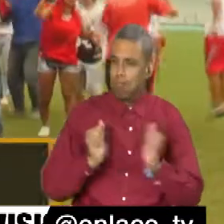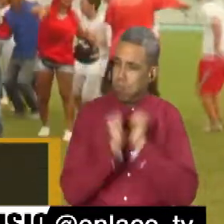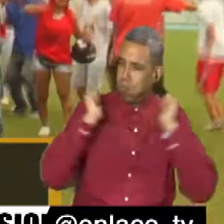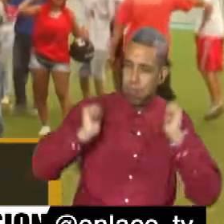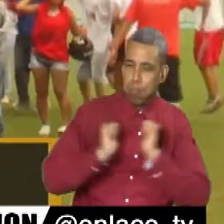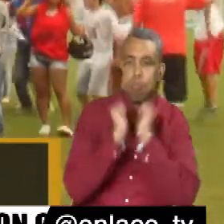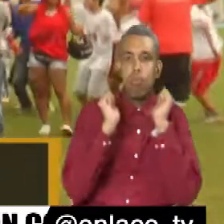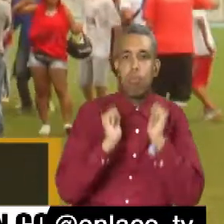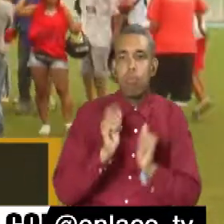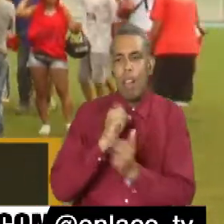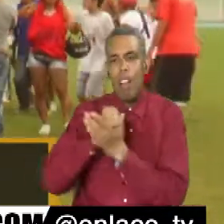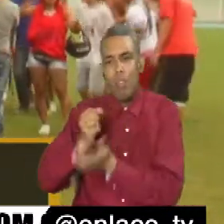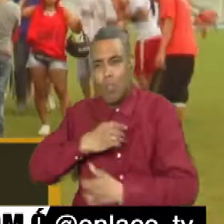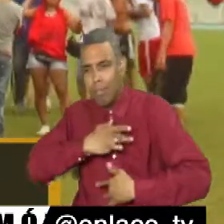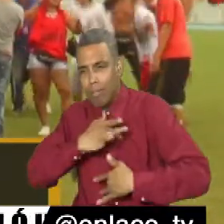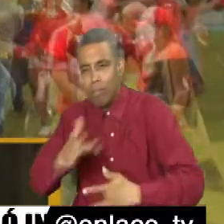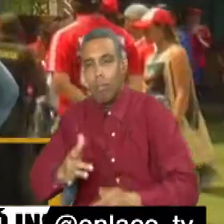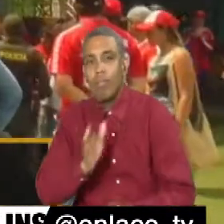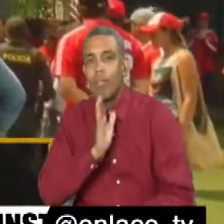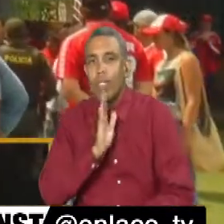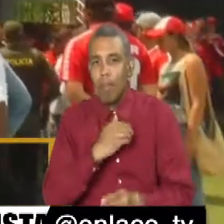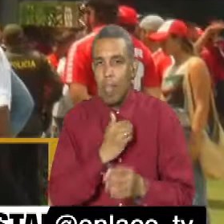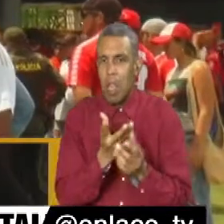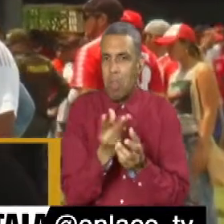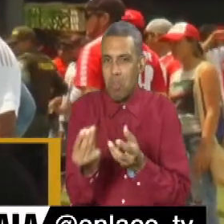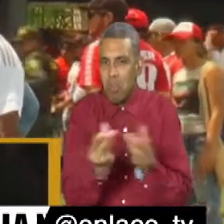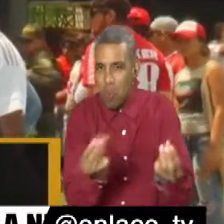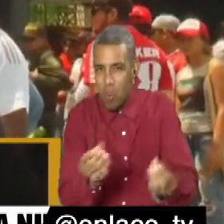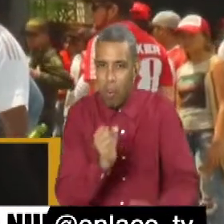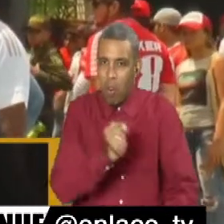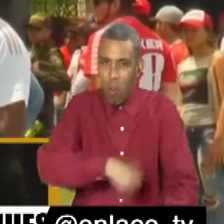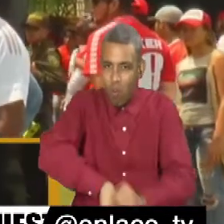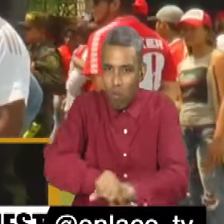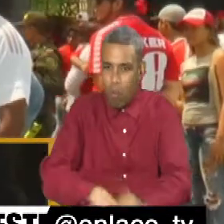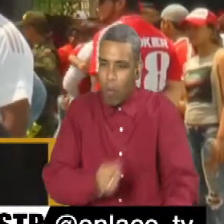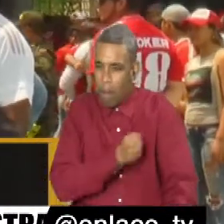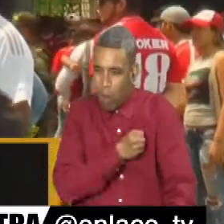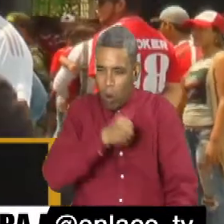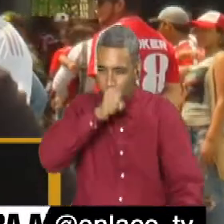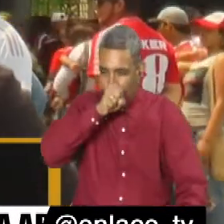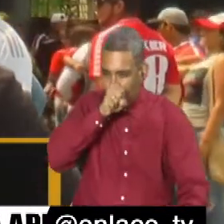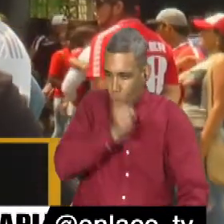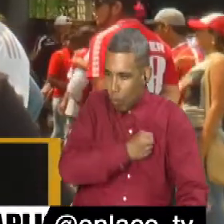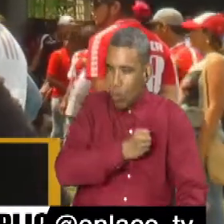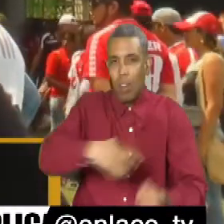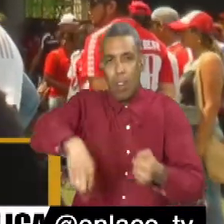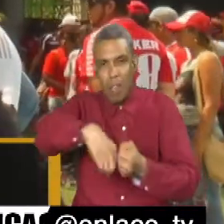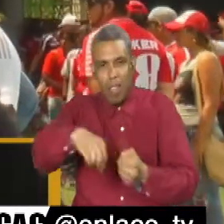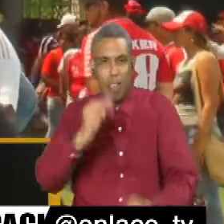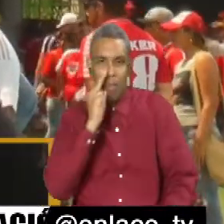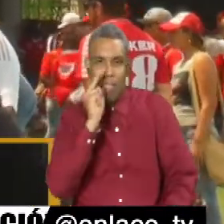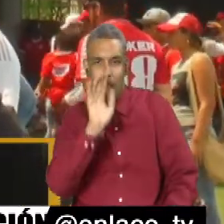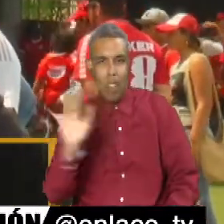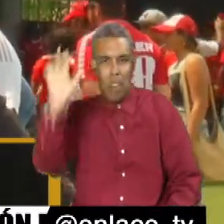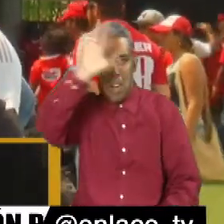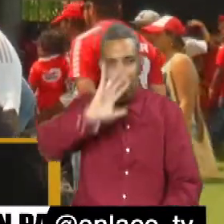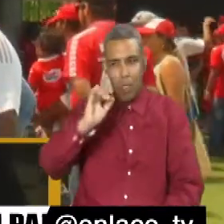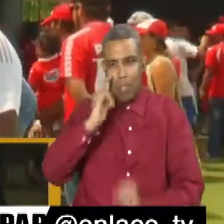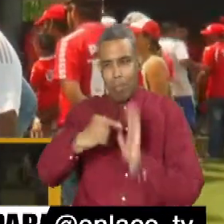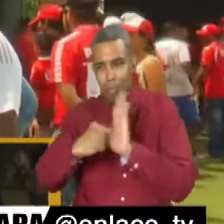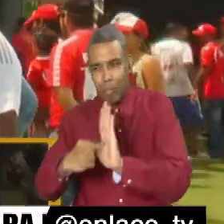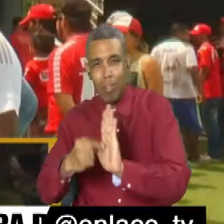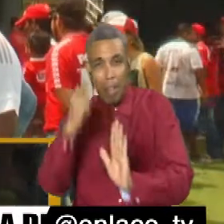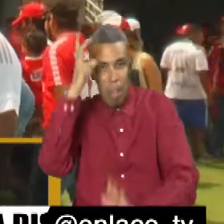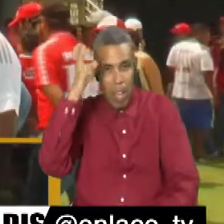Nacional. Esto ha dicho el director de INDERBA. Estoy muy contento, mire, estos muchachos están demostrando que el fútbol,